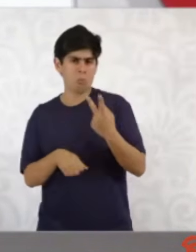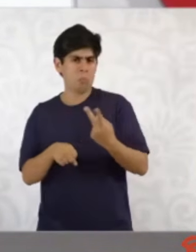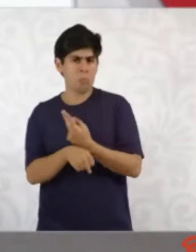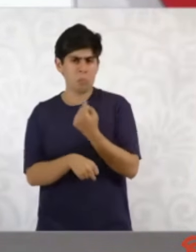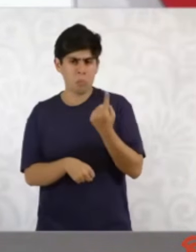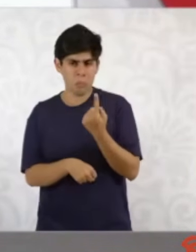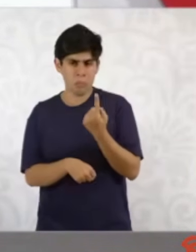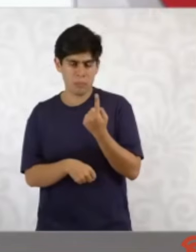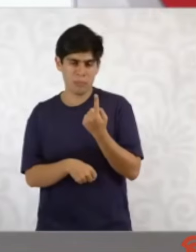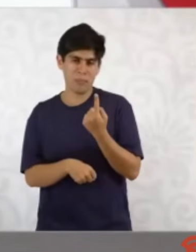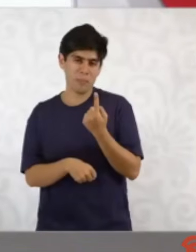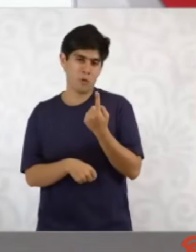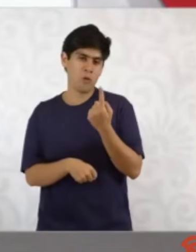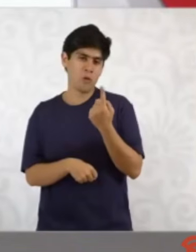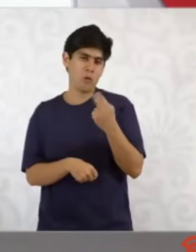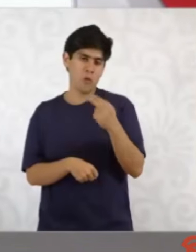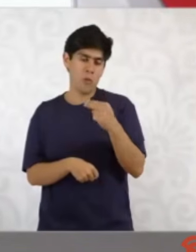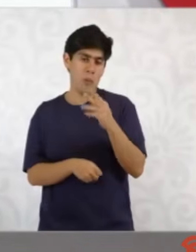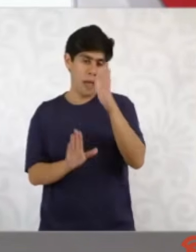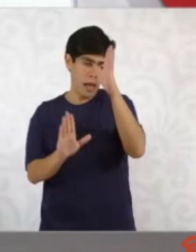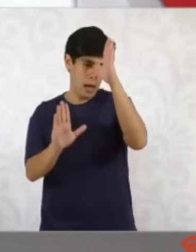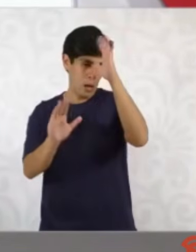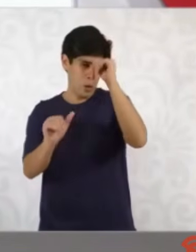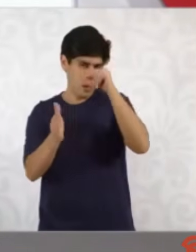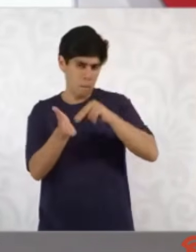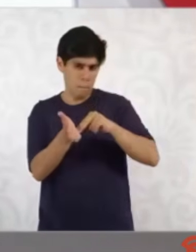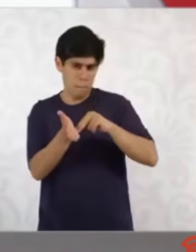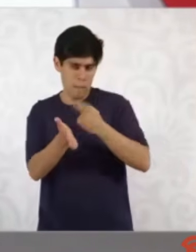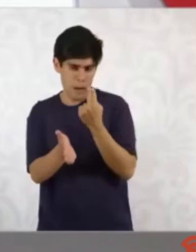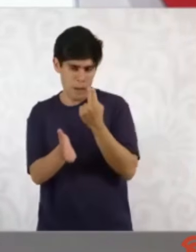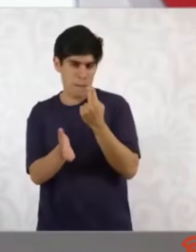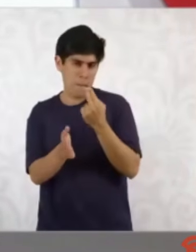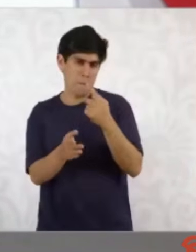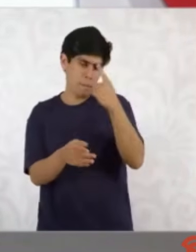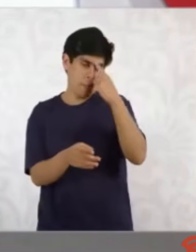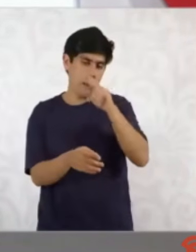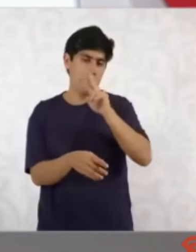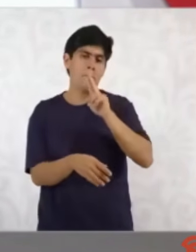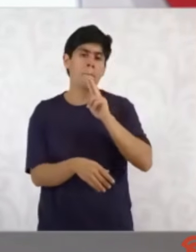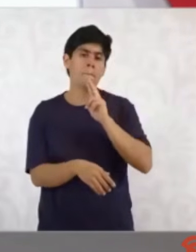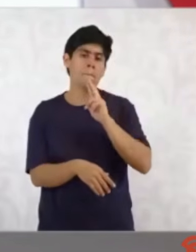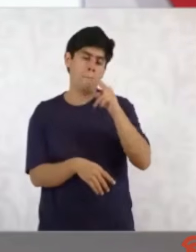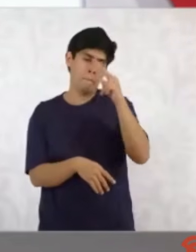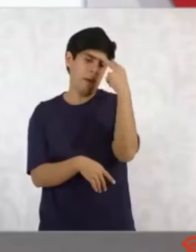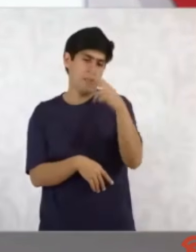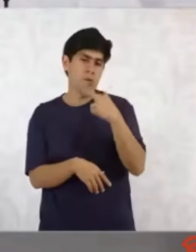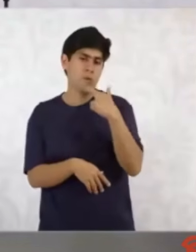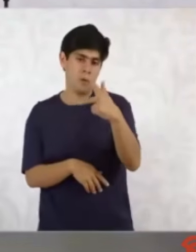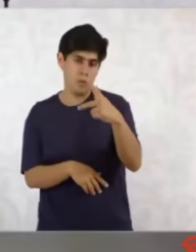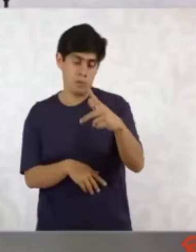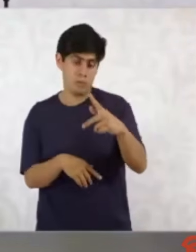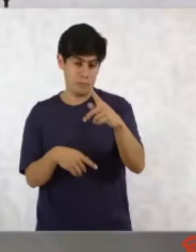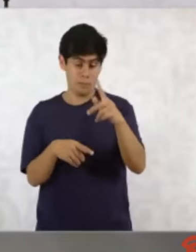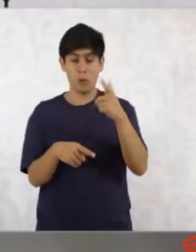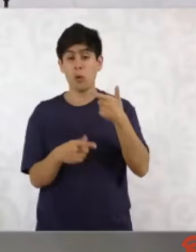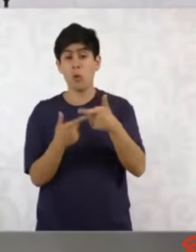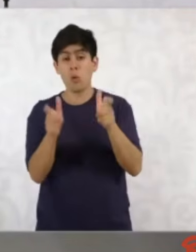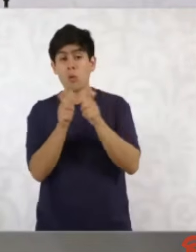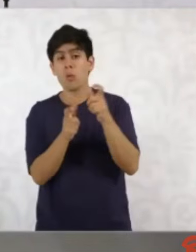México. Mayoría, PRI, PAN, PRD, aprueban la ley